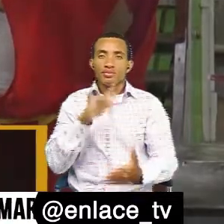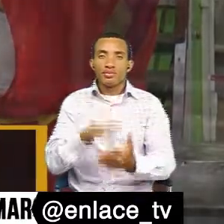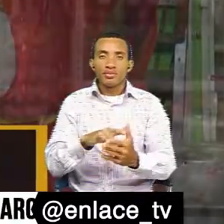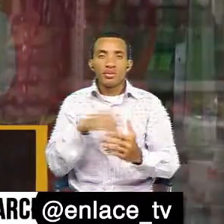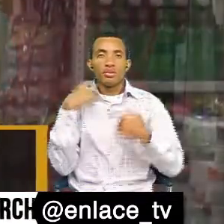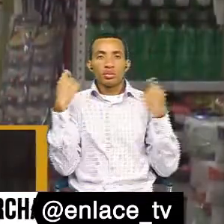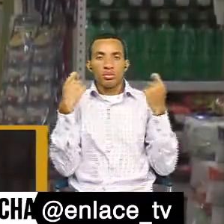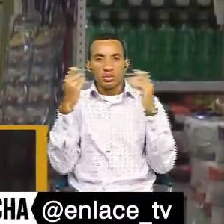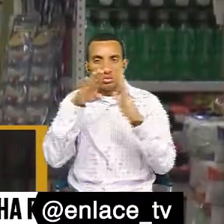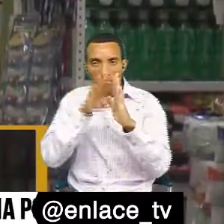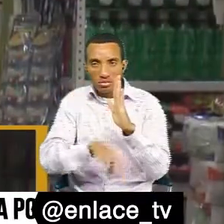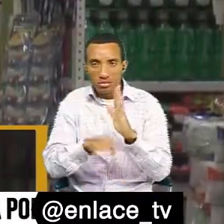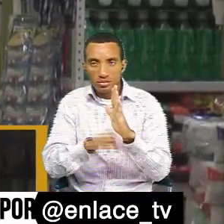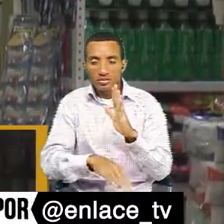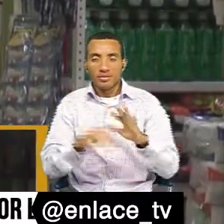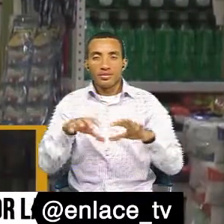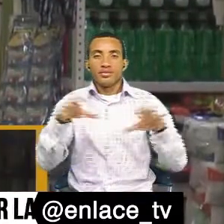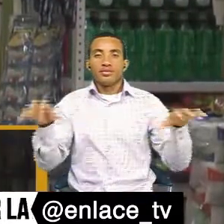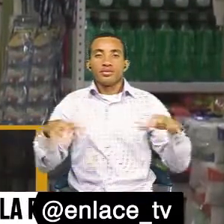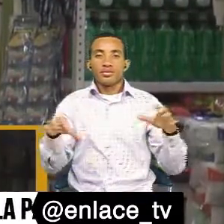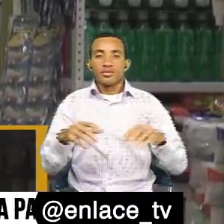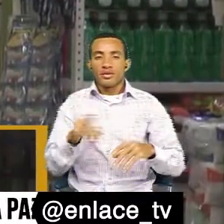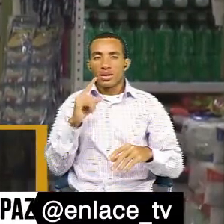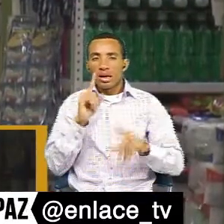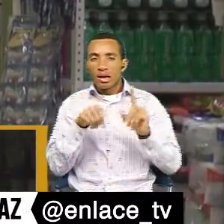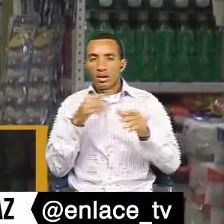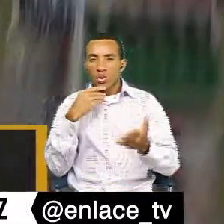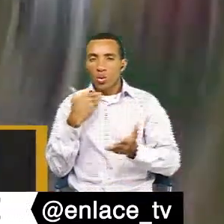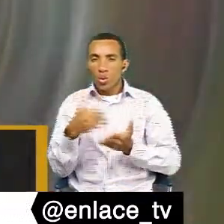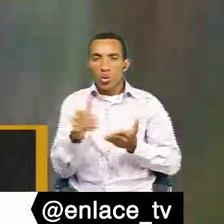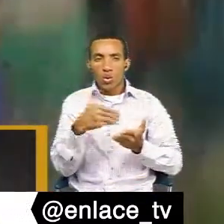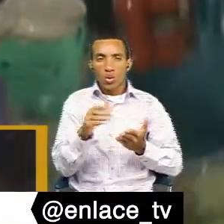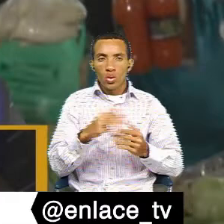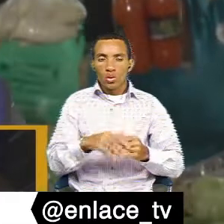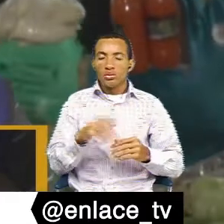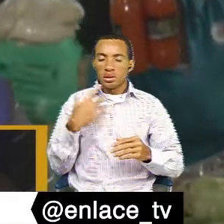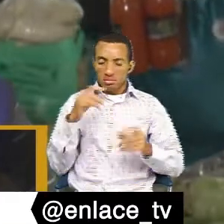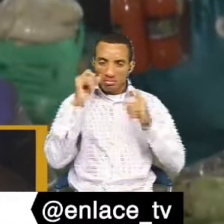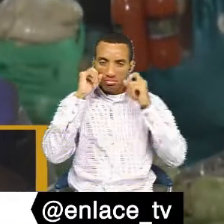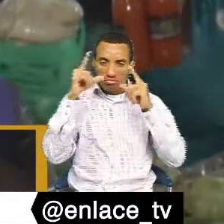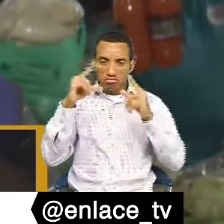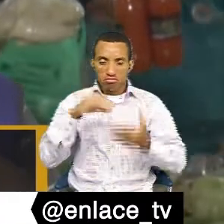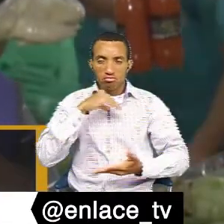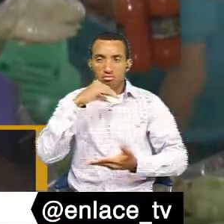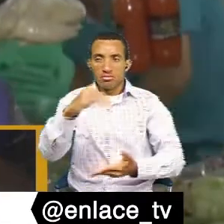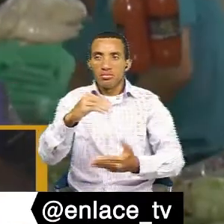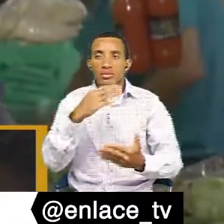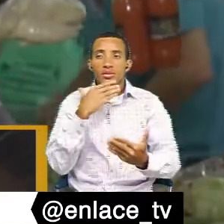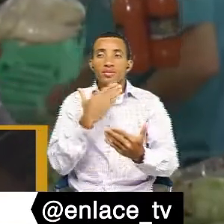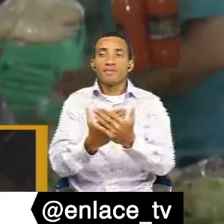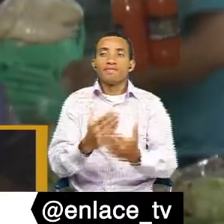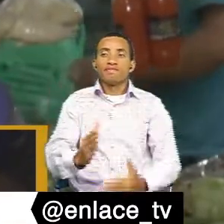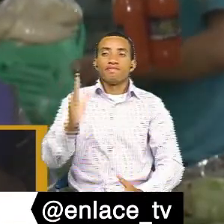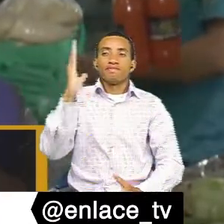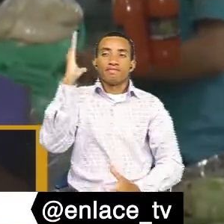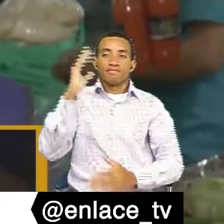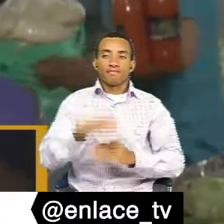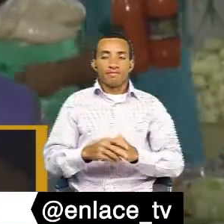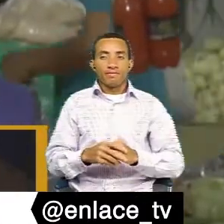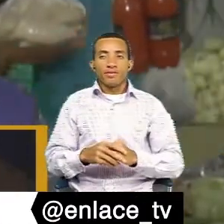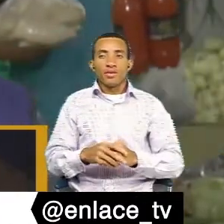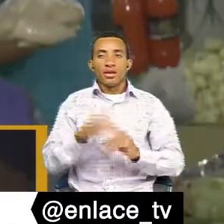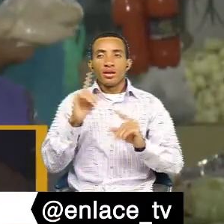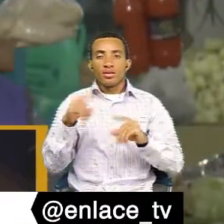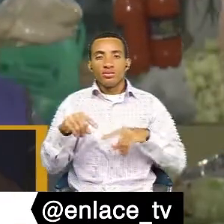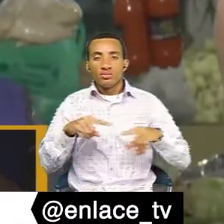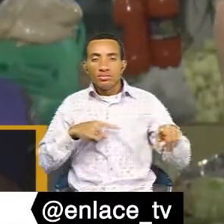y participar de actividades que premiará la fidelidad de los compradores. A ver, sí, también, de todas maneras, gracias a Dios, a su inquilino está administrando la